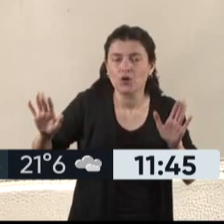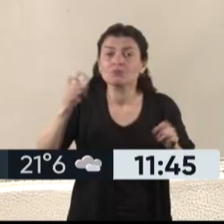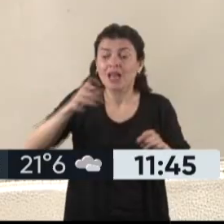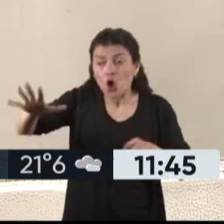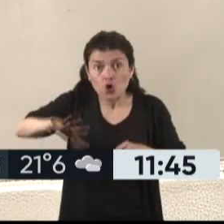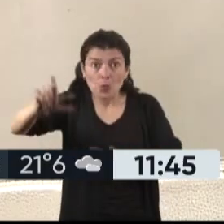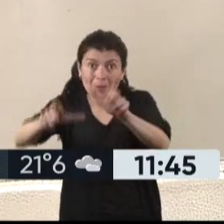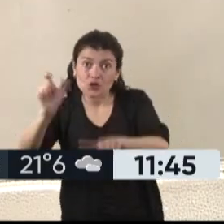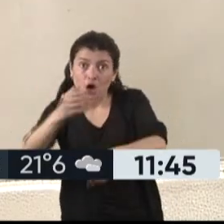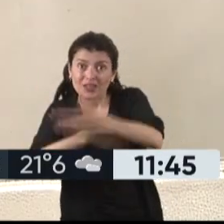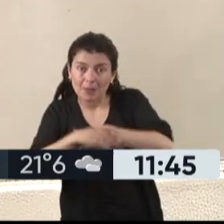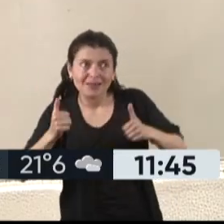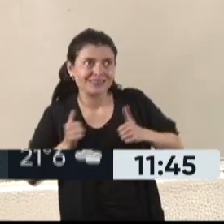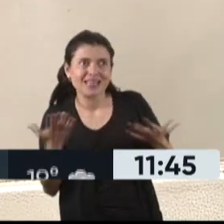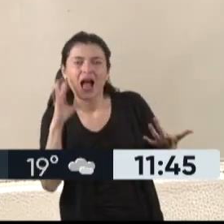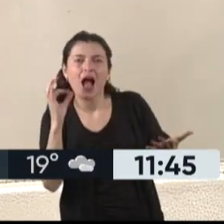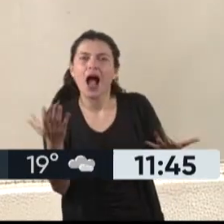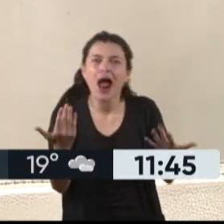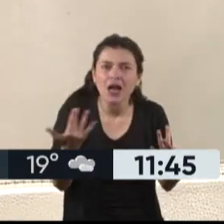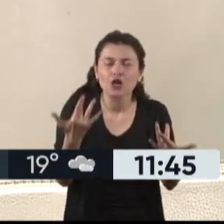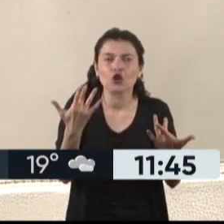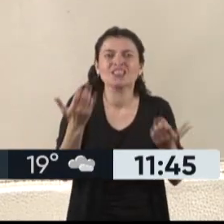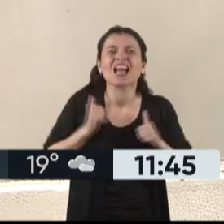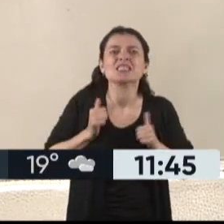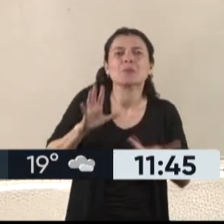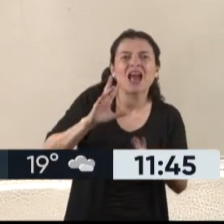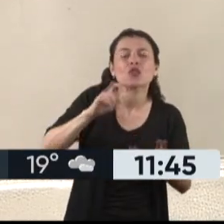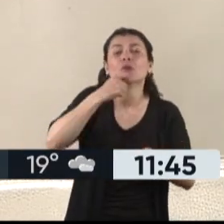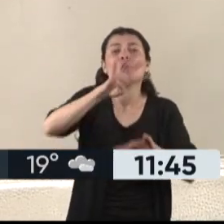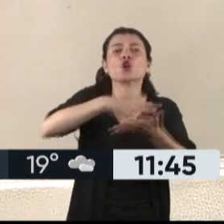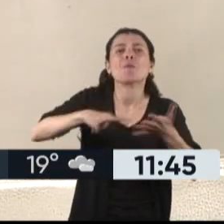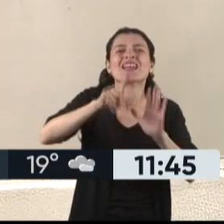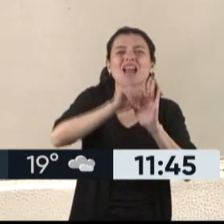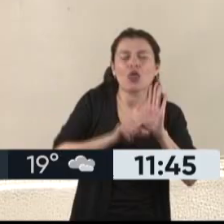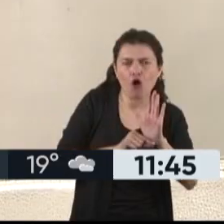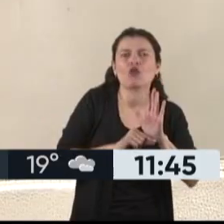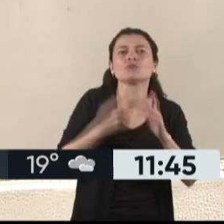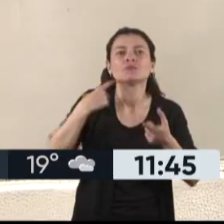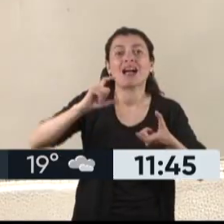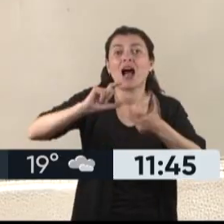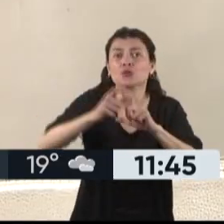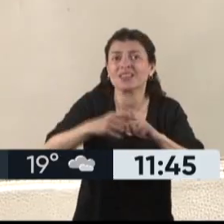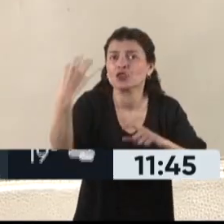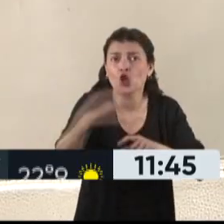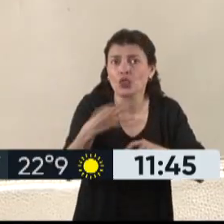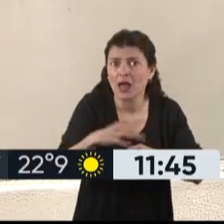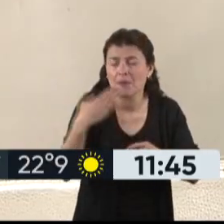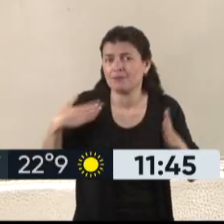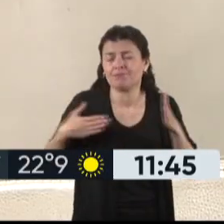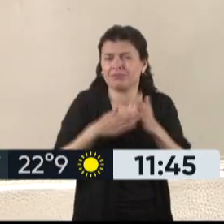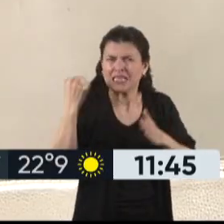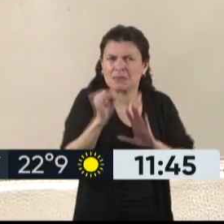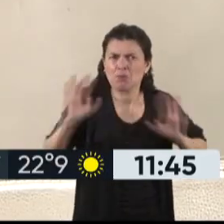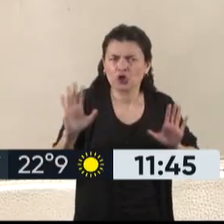próximos días, me refiero al cambio de nomenclador, o en todo caso a la actualización del nomenclador, uno de los ejes de aquí de la protesta que hubo el otro